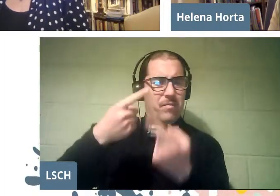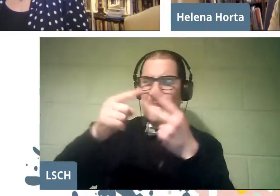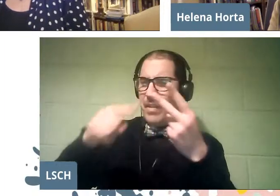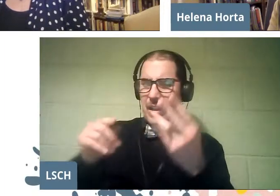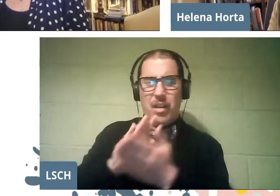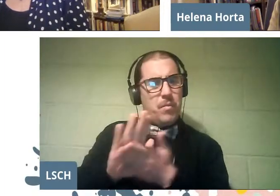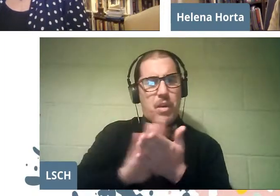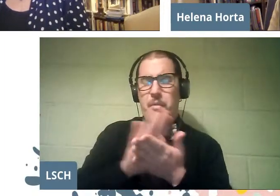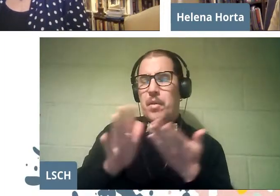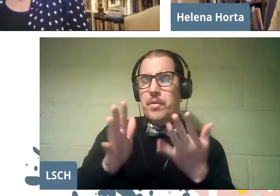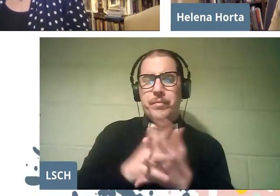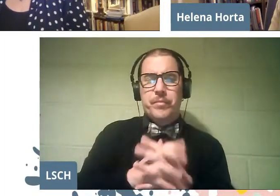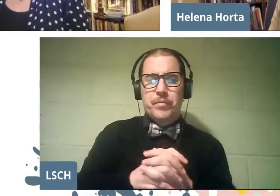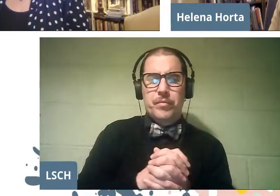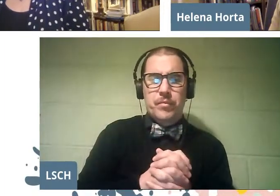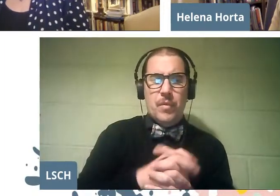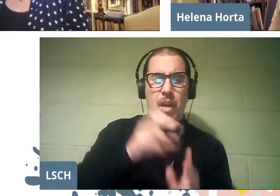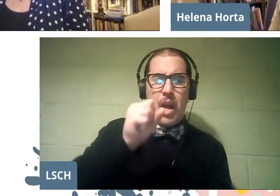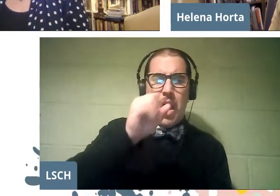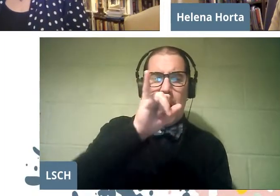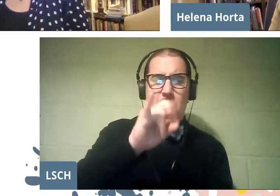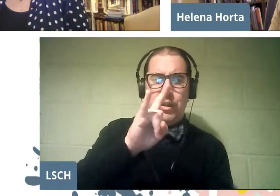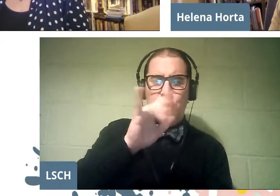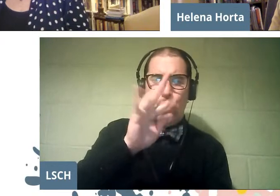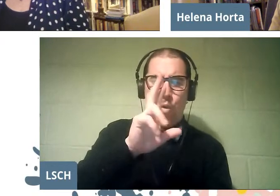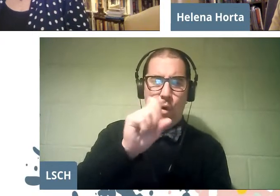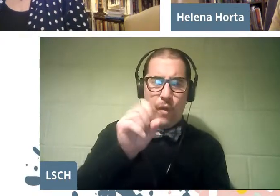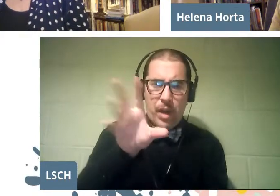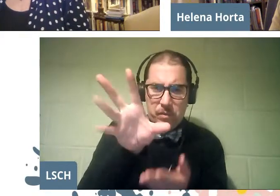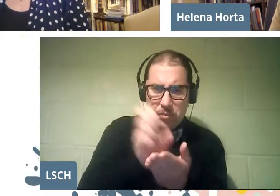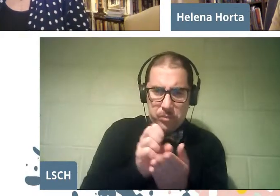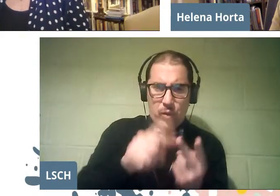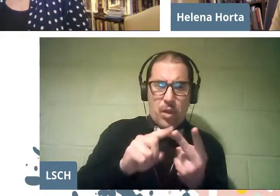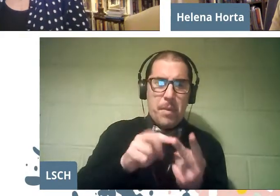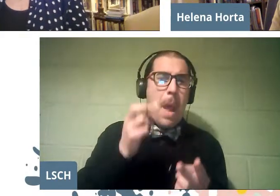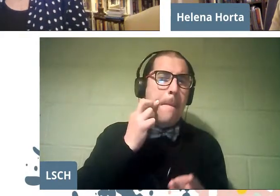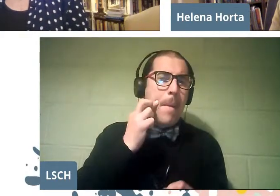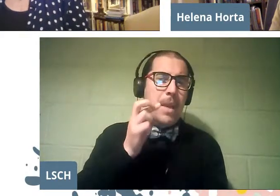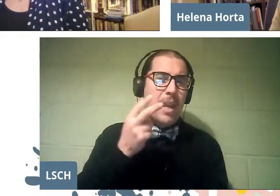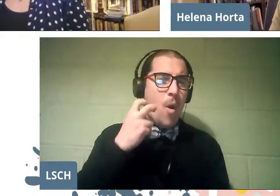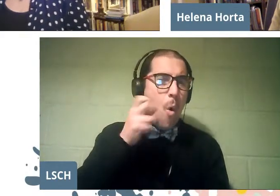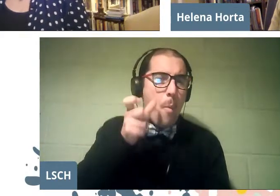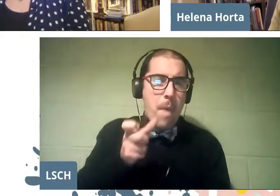variados, desde azufre hasta orina humana.